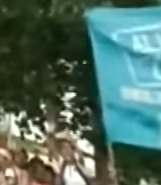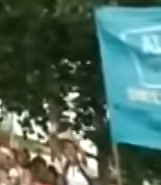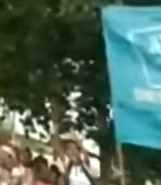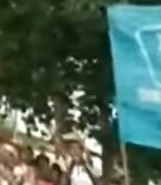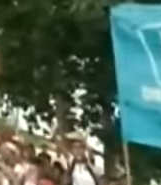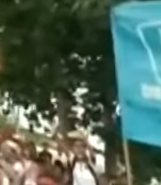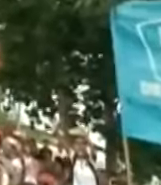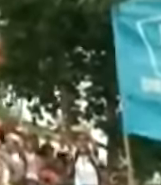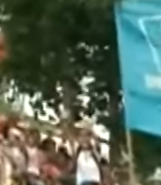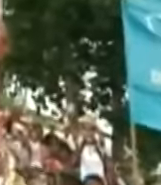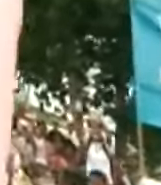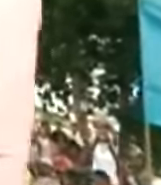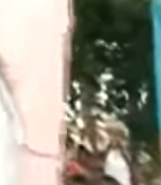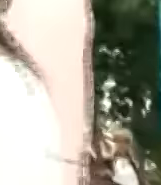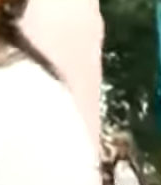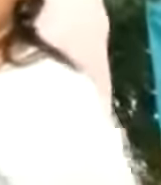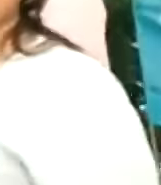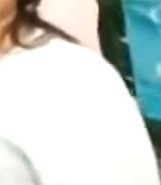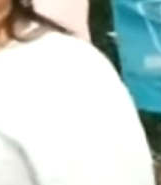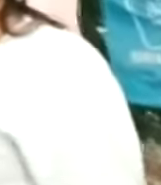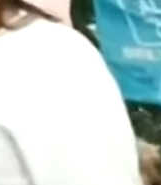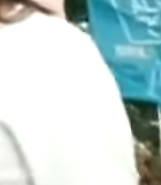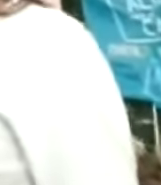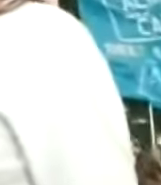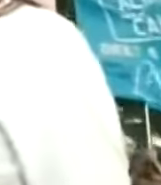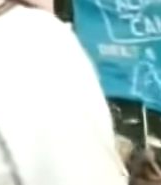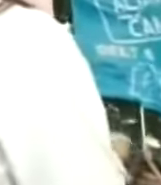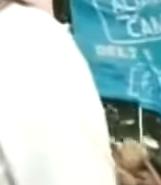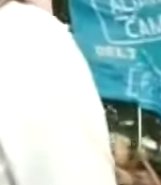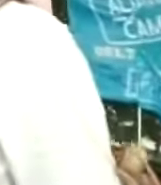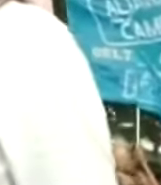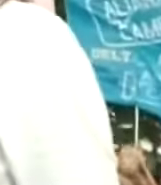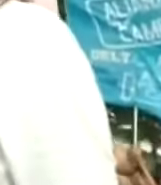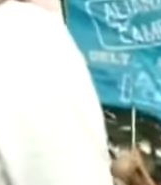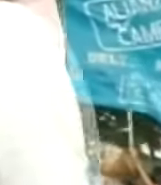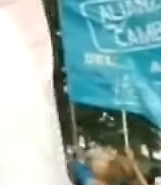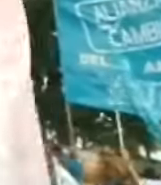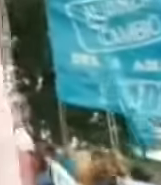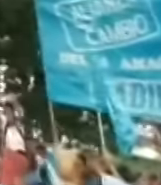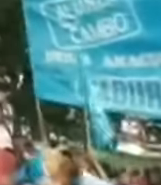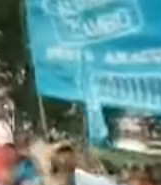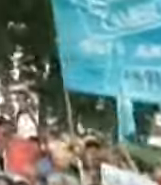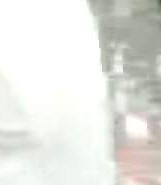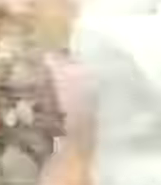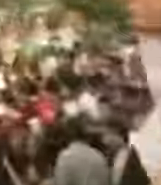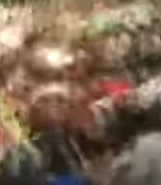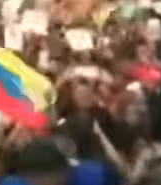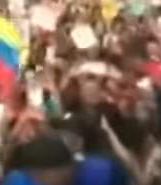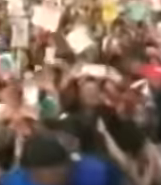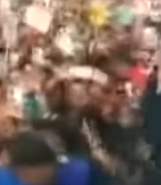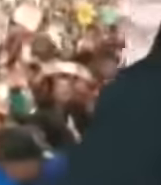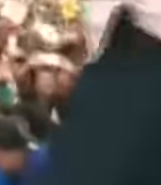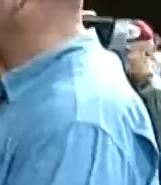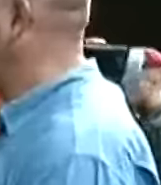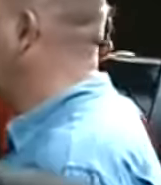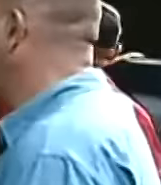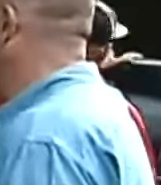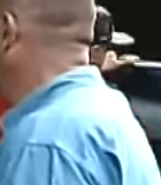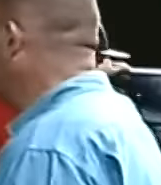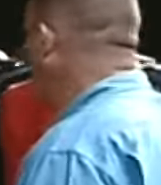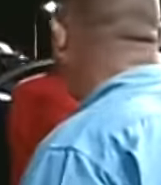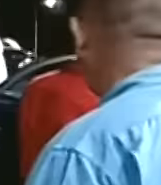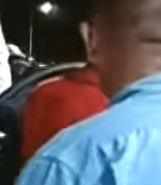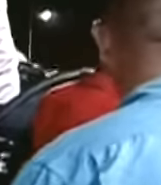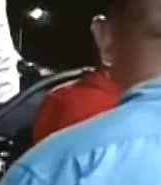estudiantes deben luchar por su futuro para que nadie les quite el derecho a la educación. Asimismo, llamaba a los jóvenes a defender el poder del